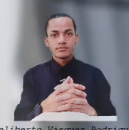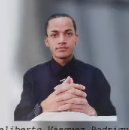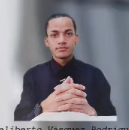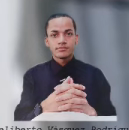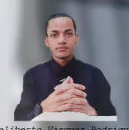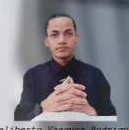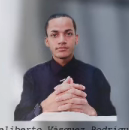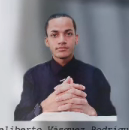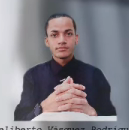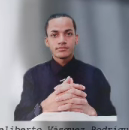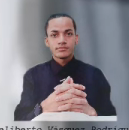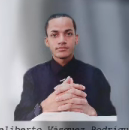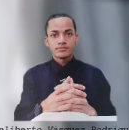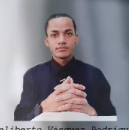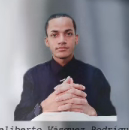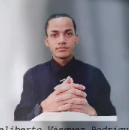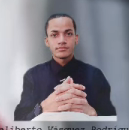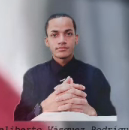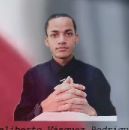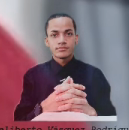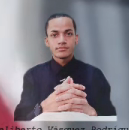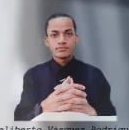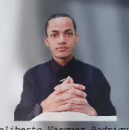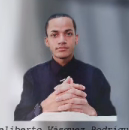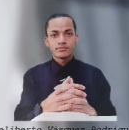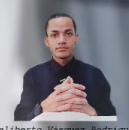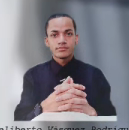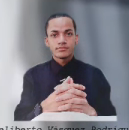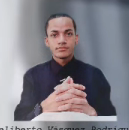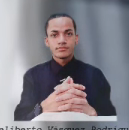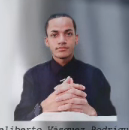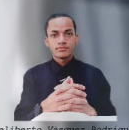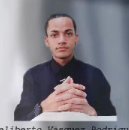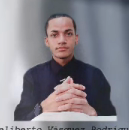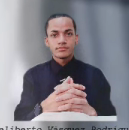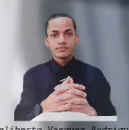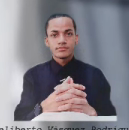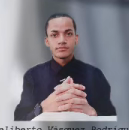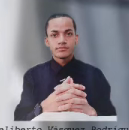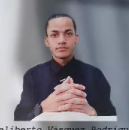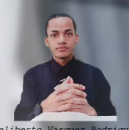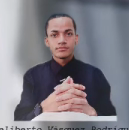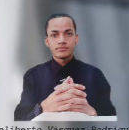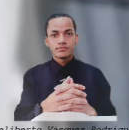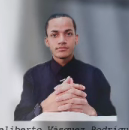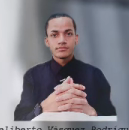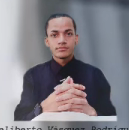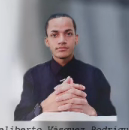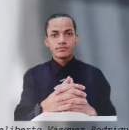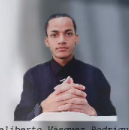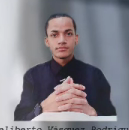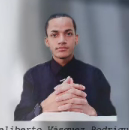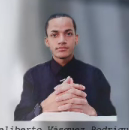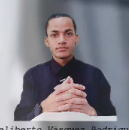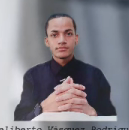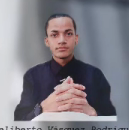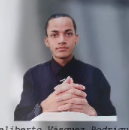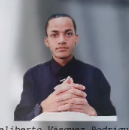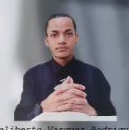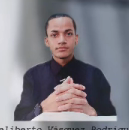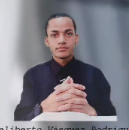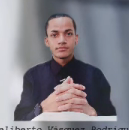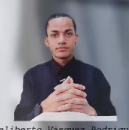antiguos esto es una idea compartida por un gran número de paleontólogos por ejemplo Donald